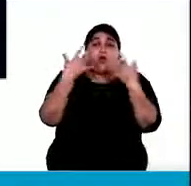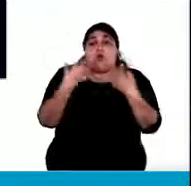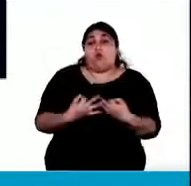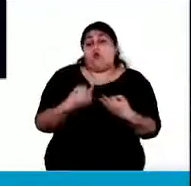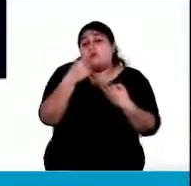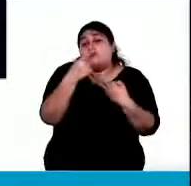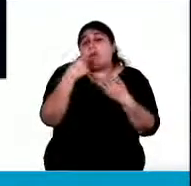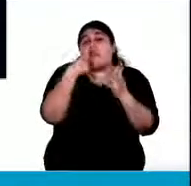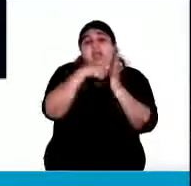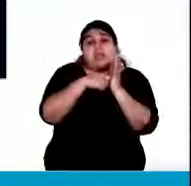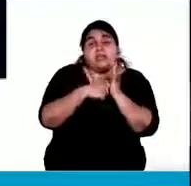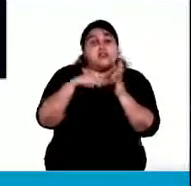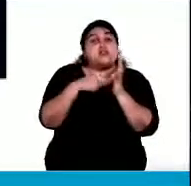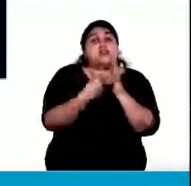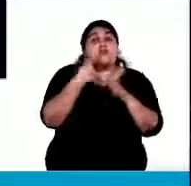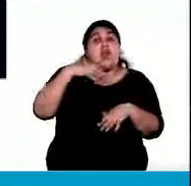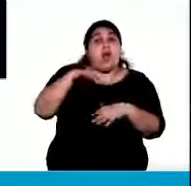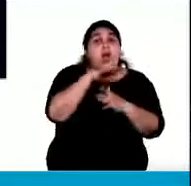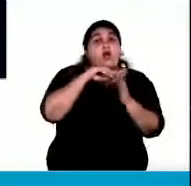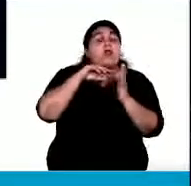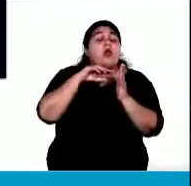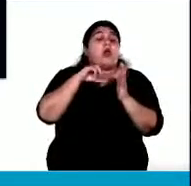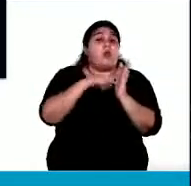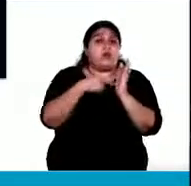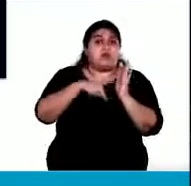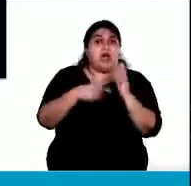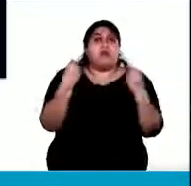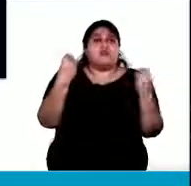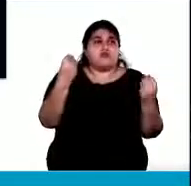ciudad de Buenos Aires, como lo anticipamos en esta